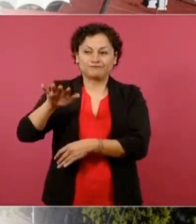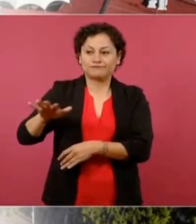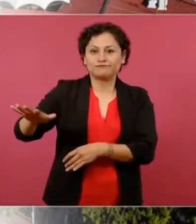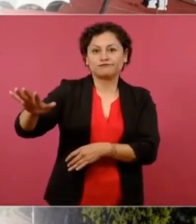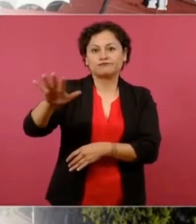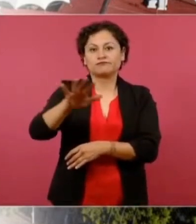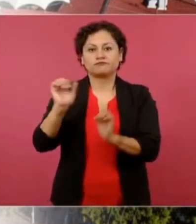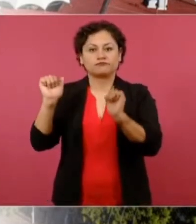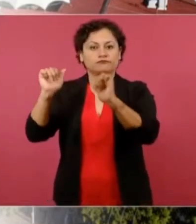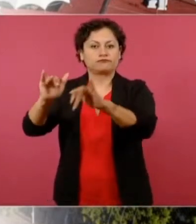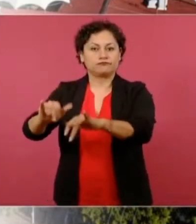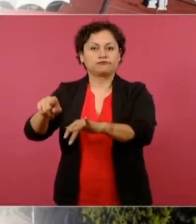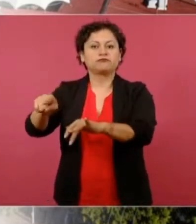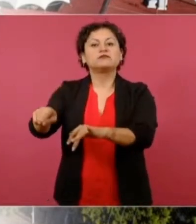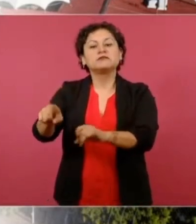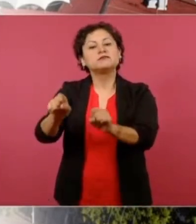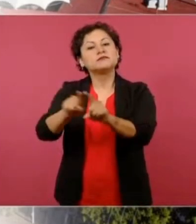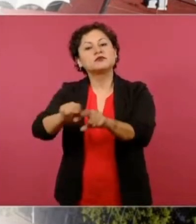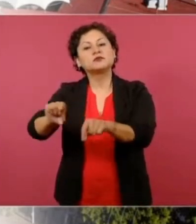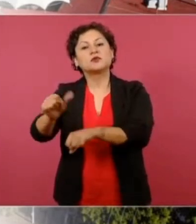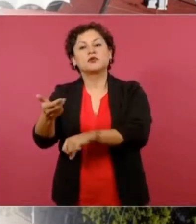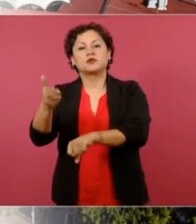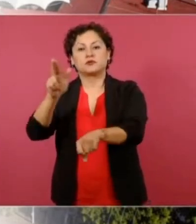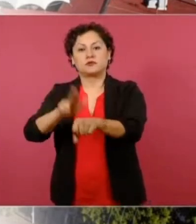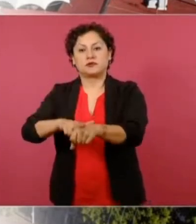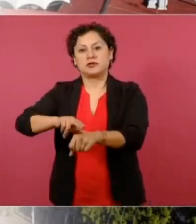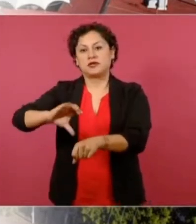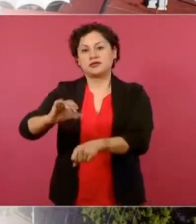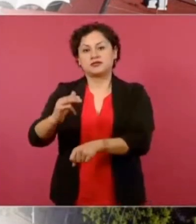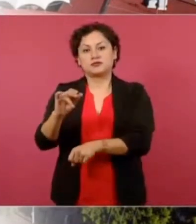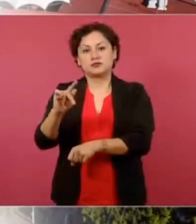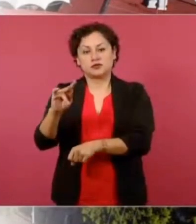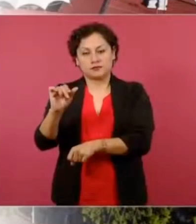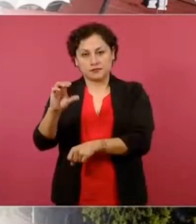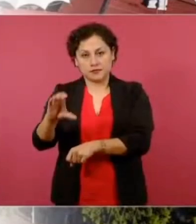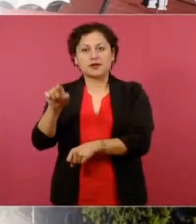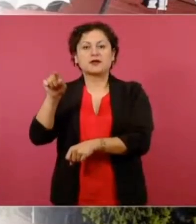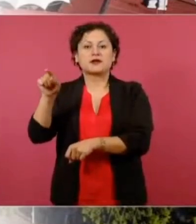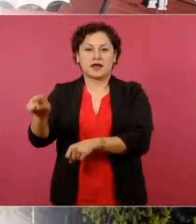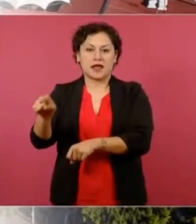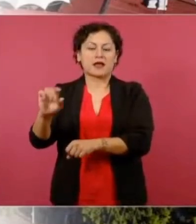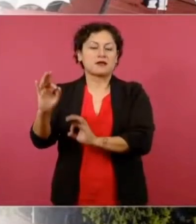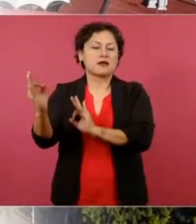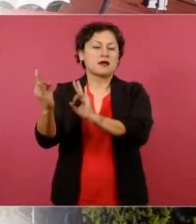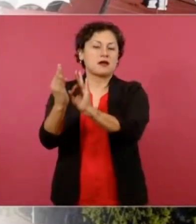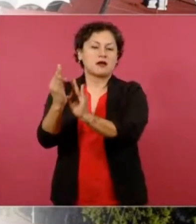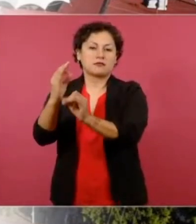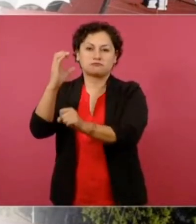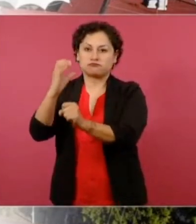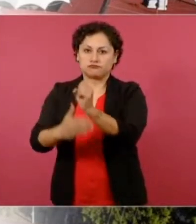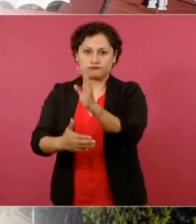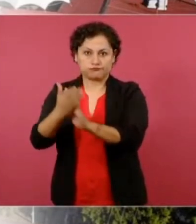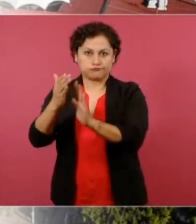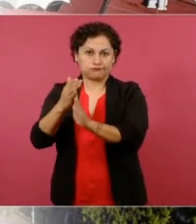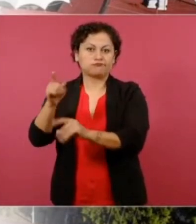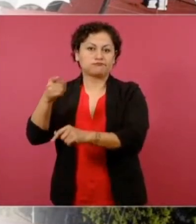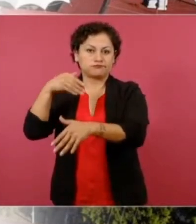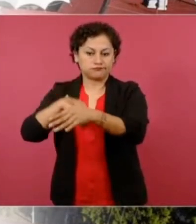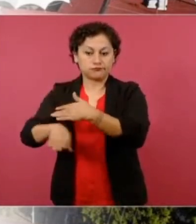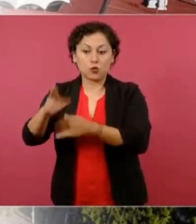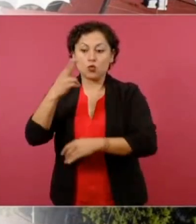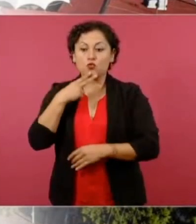y también el Hospital General de Jutepec, que está por concluirse y ponerse en operación. En el estado de